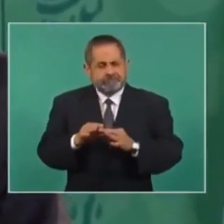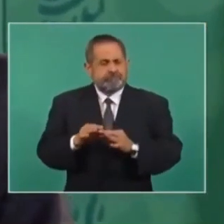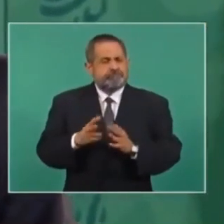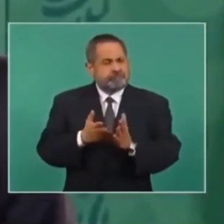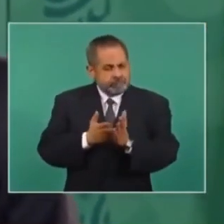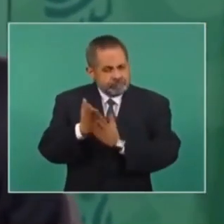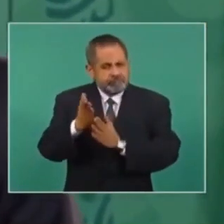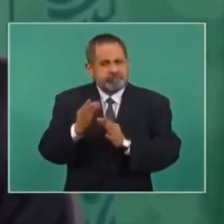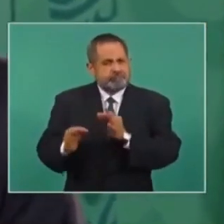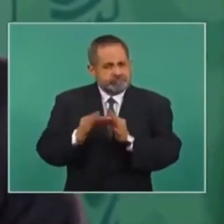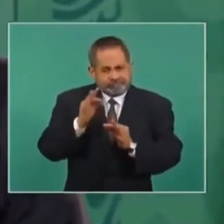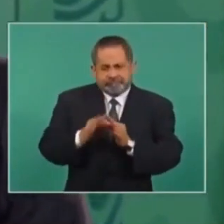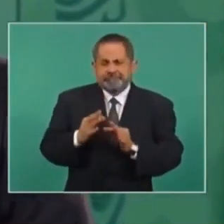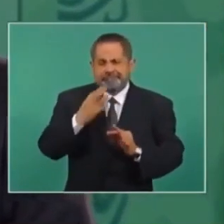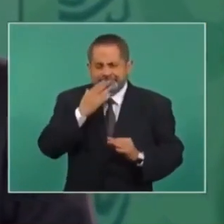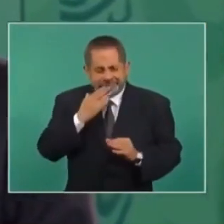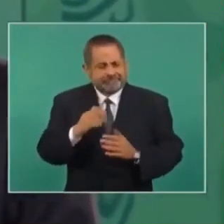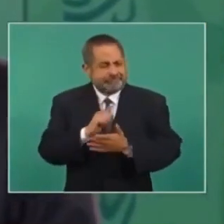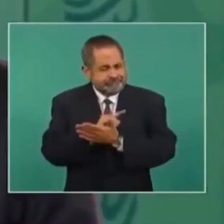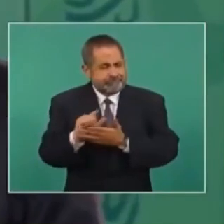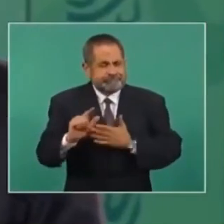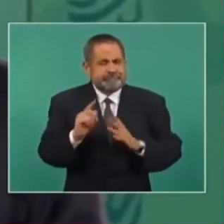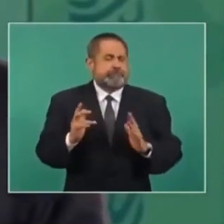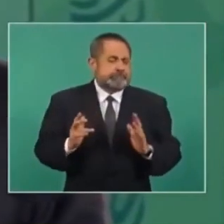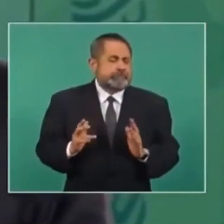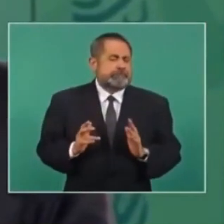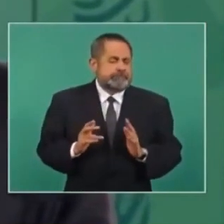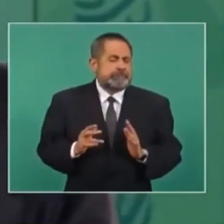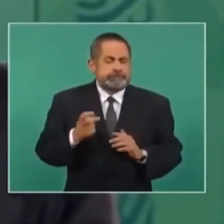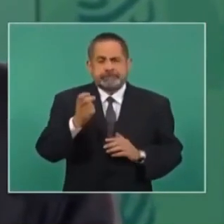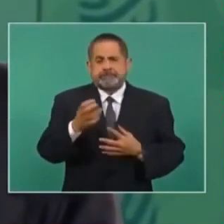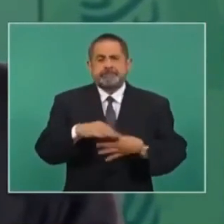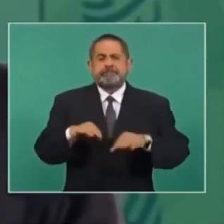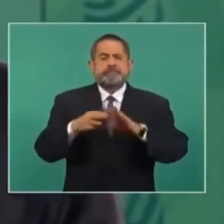íntegras, honestas, repito,